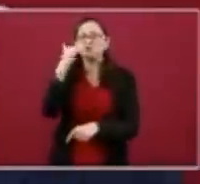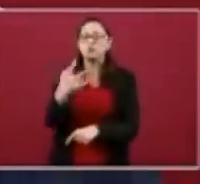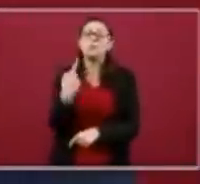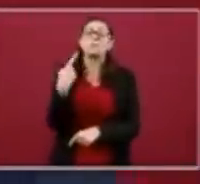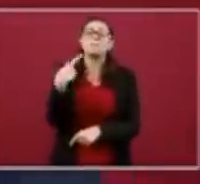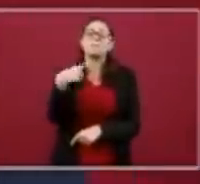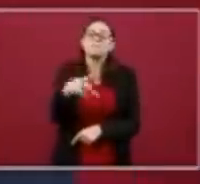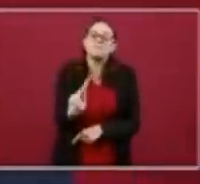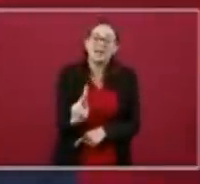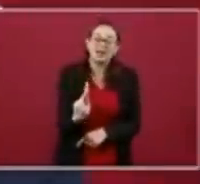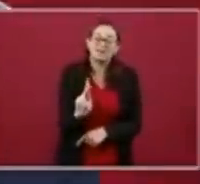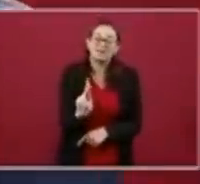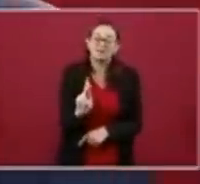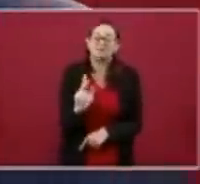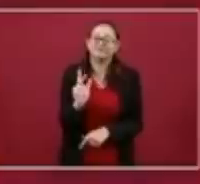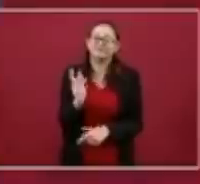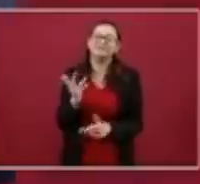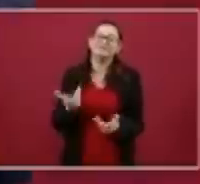quedan arriba